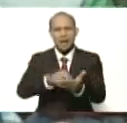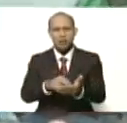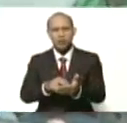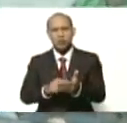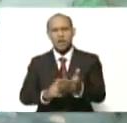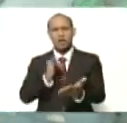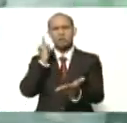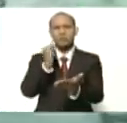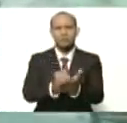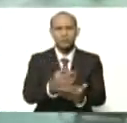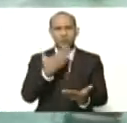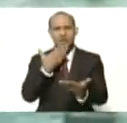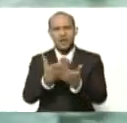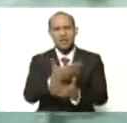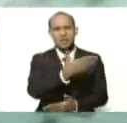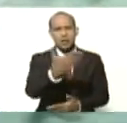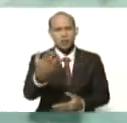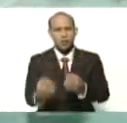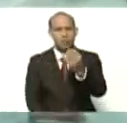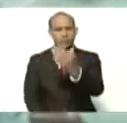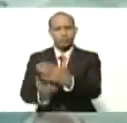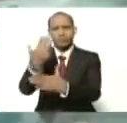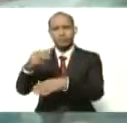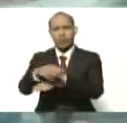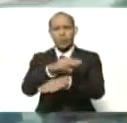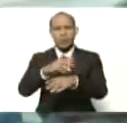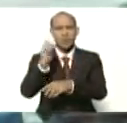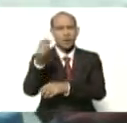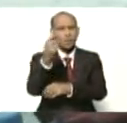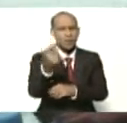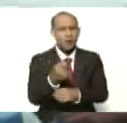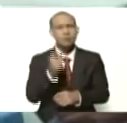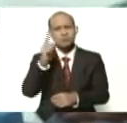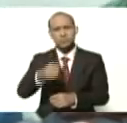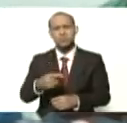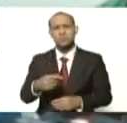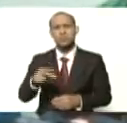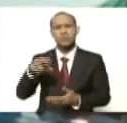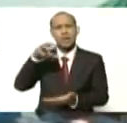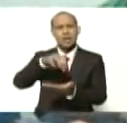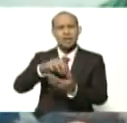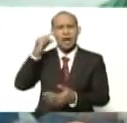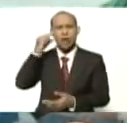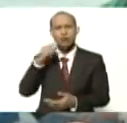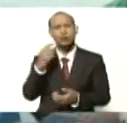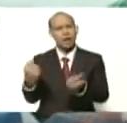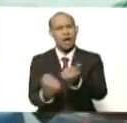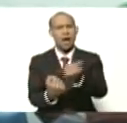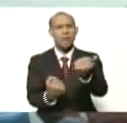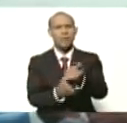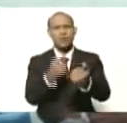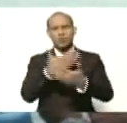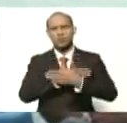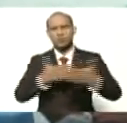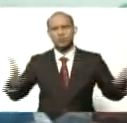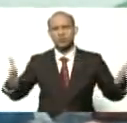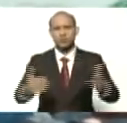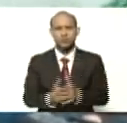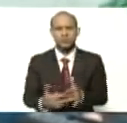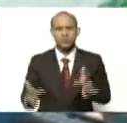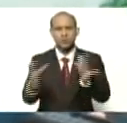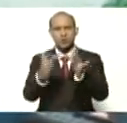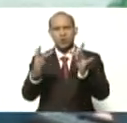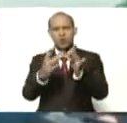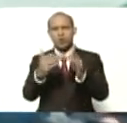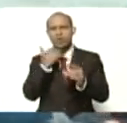gracias a ustedes desde que fundó el ministerio de pesca cuenta con sucre presidente maduro para esta batalla por la vida nos vamos para la orilla